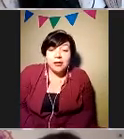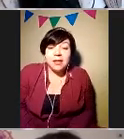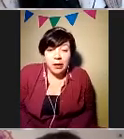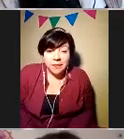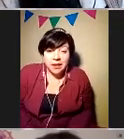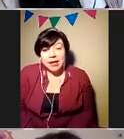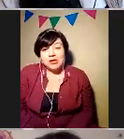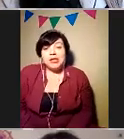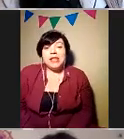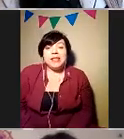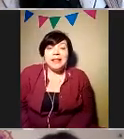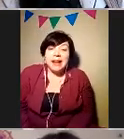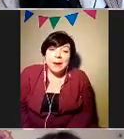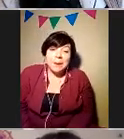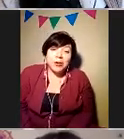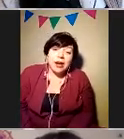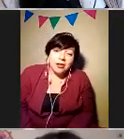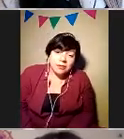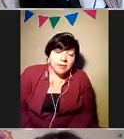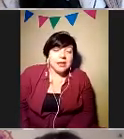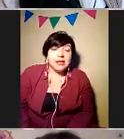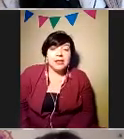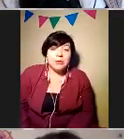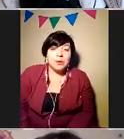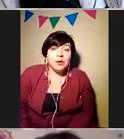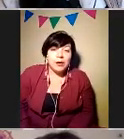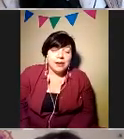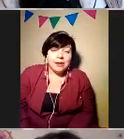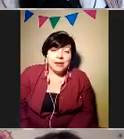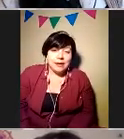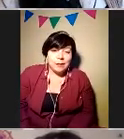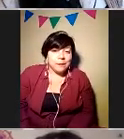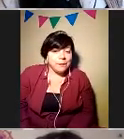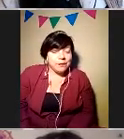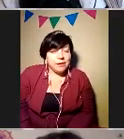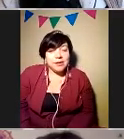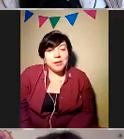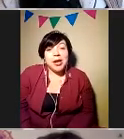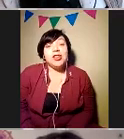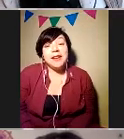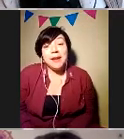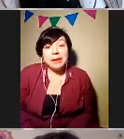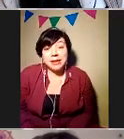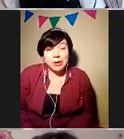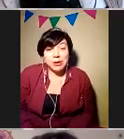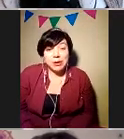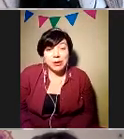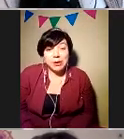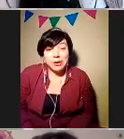en una sociedad donde sí, si te declaras pro algo, o sea, en este caso pro, no sé, como en contra del